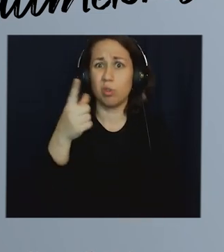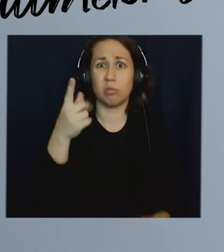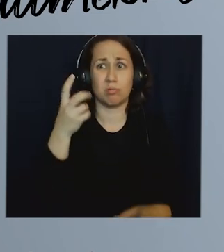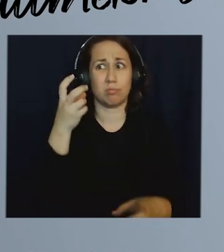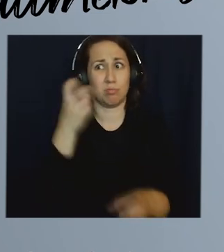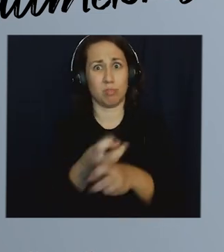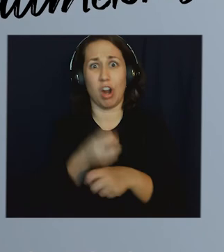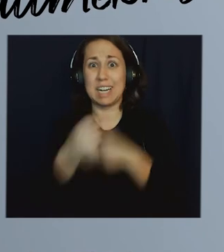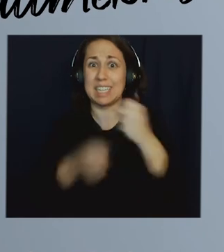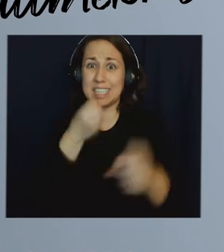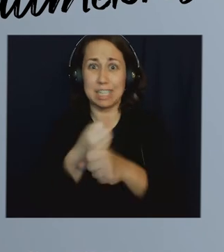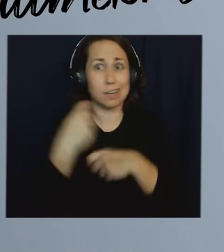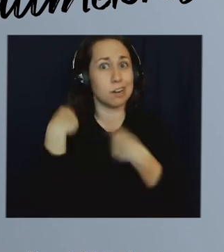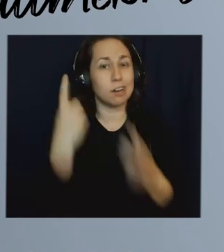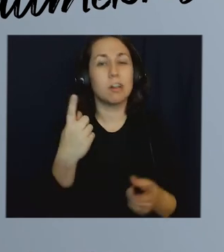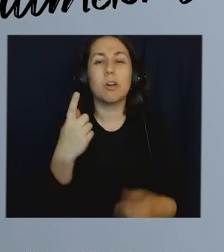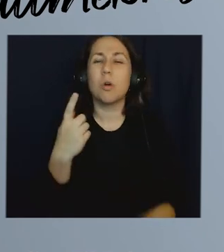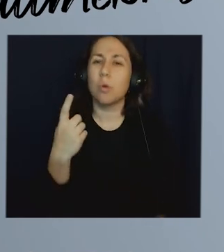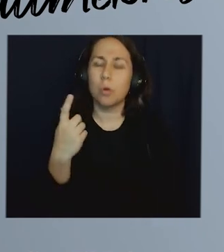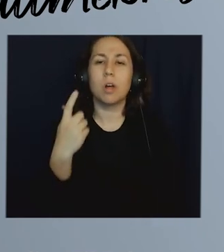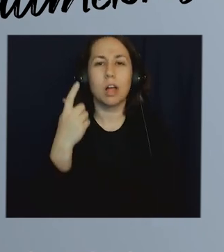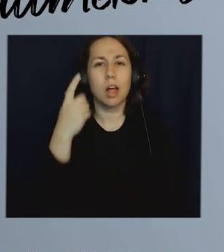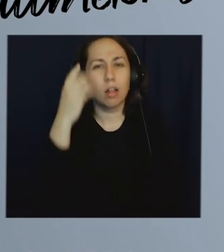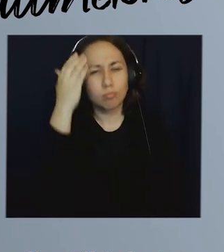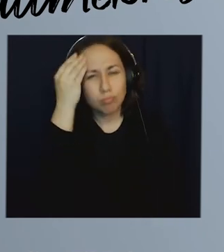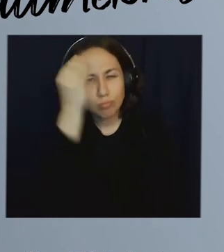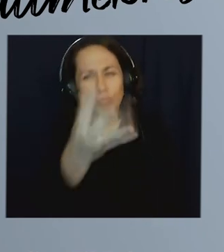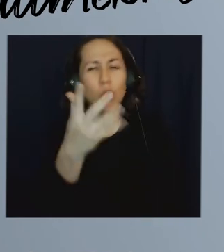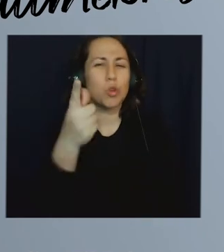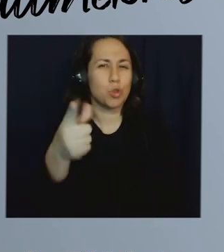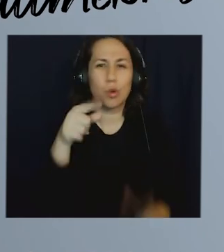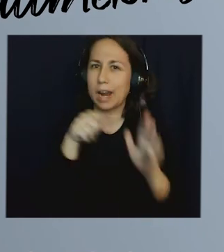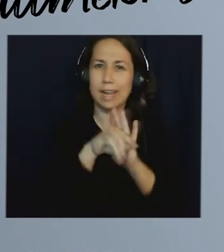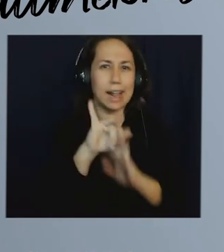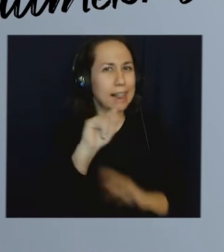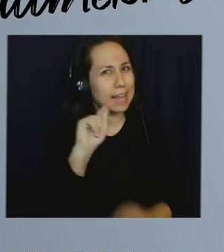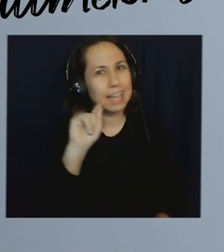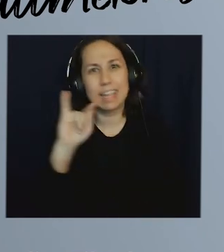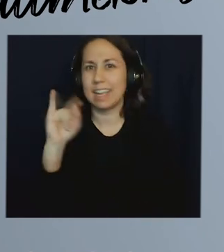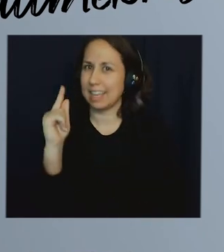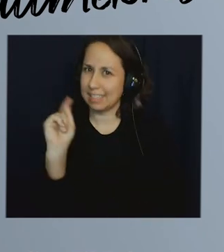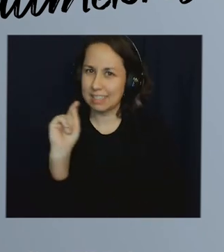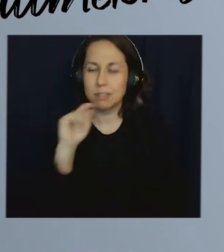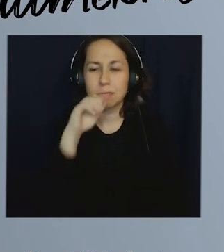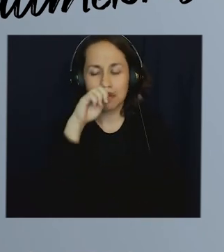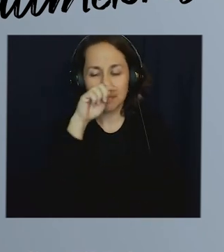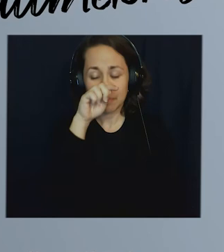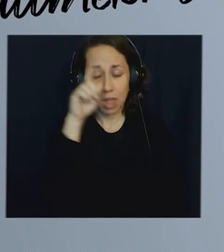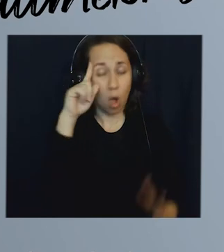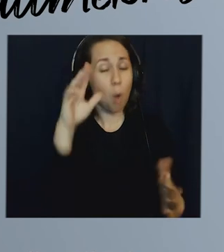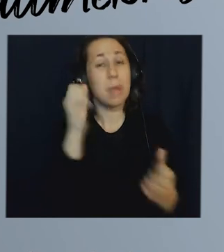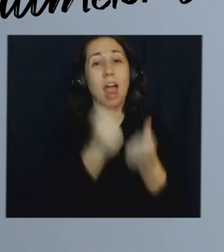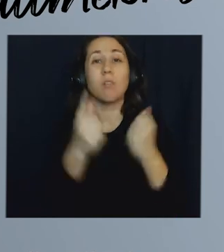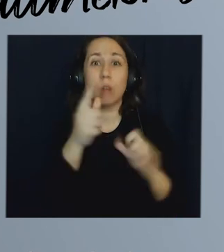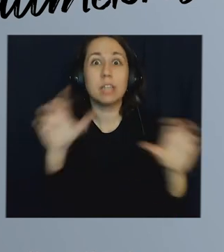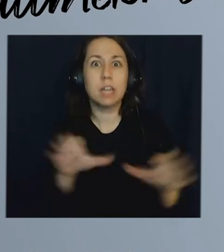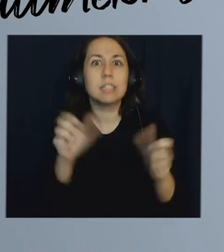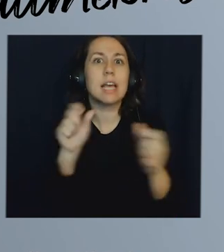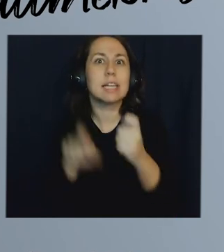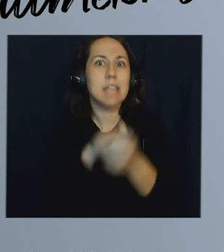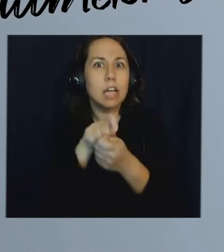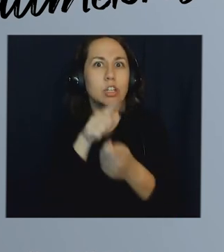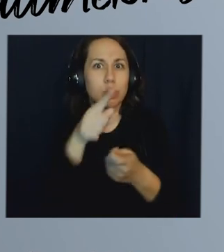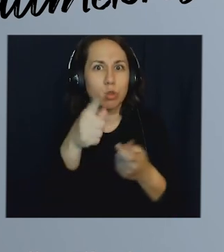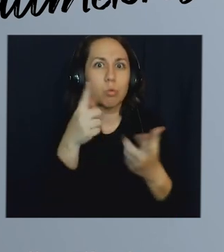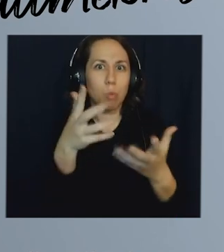escucho que han pasado por un año difícil y quiero que sepan que están triunfando. Espero que todos hagan lo que quieran hacer,